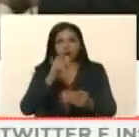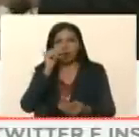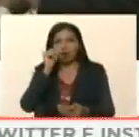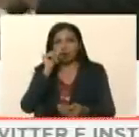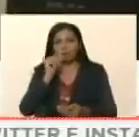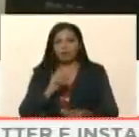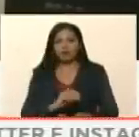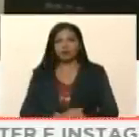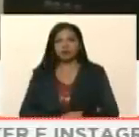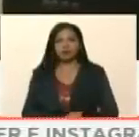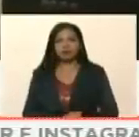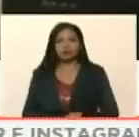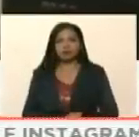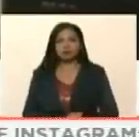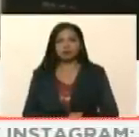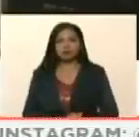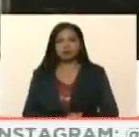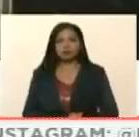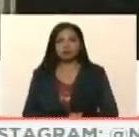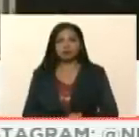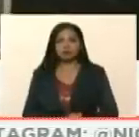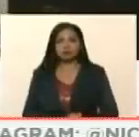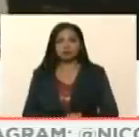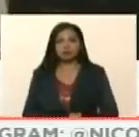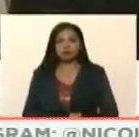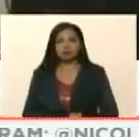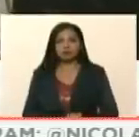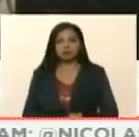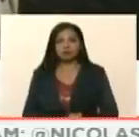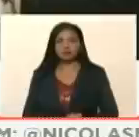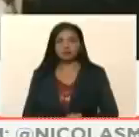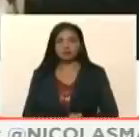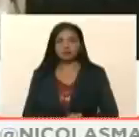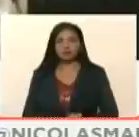del maestro Sri Ravi Shankar.